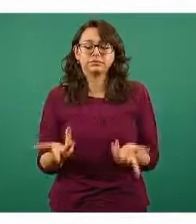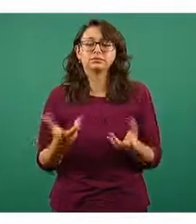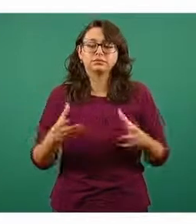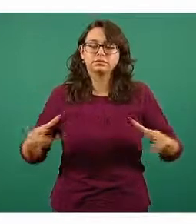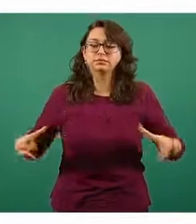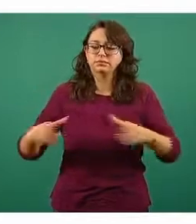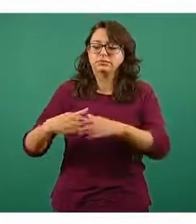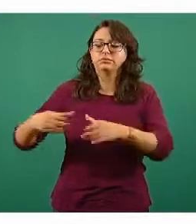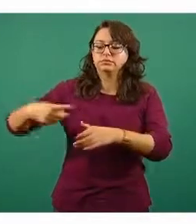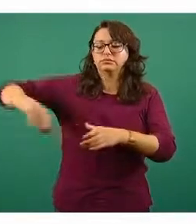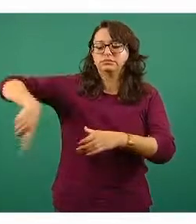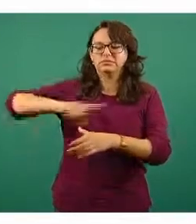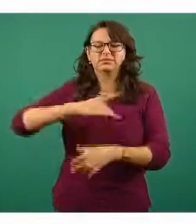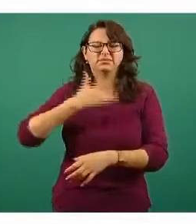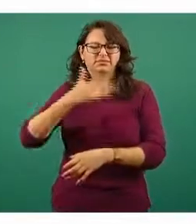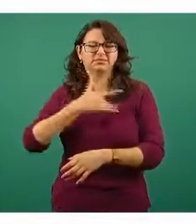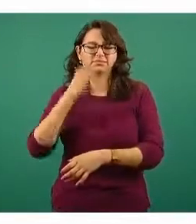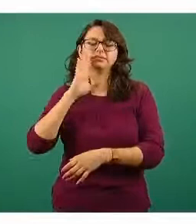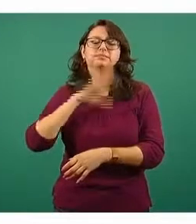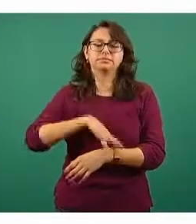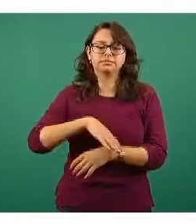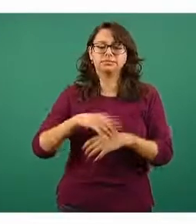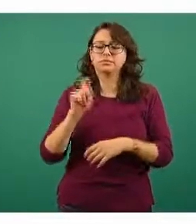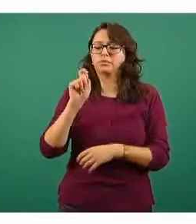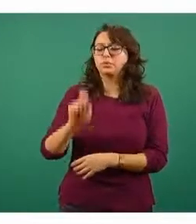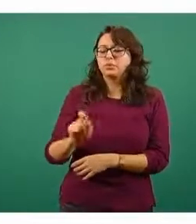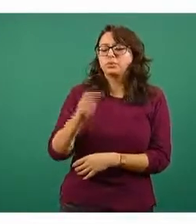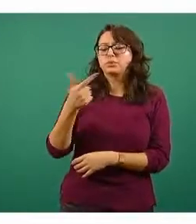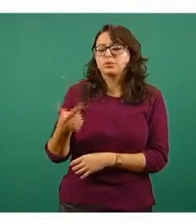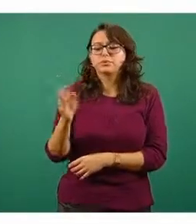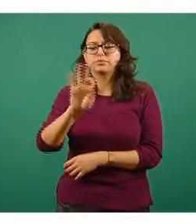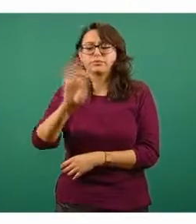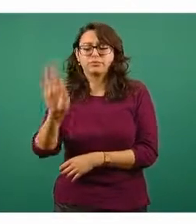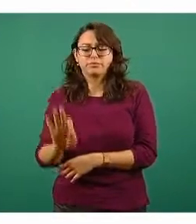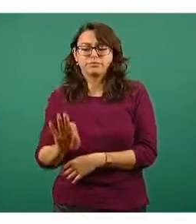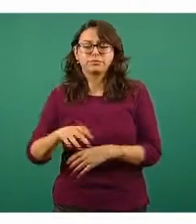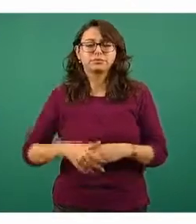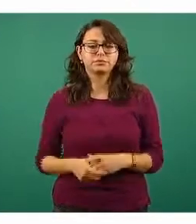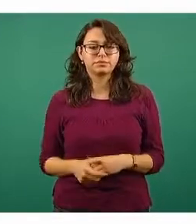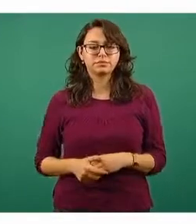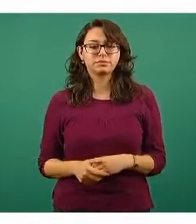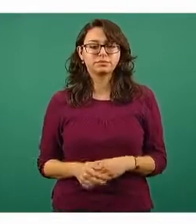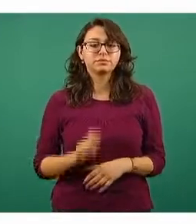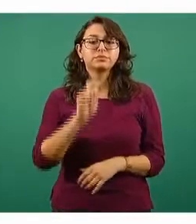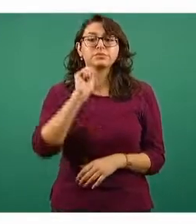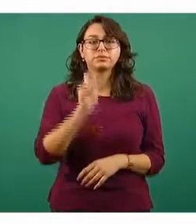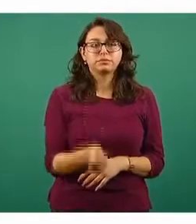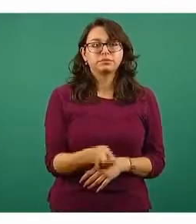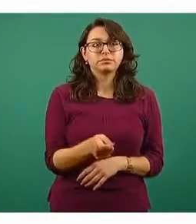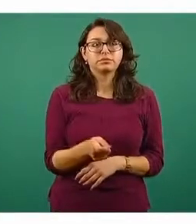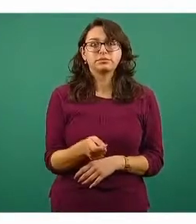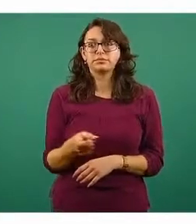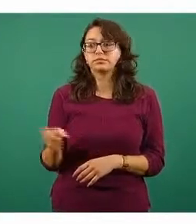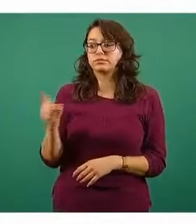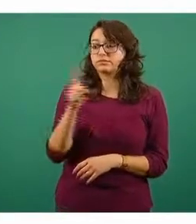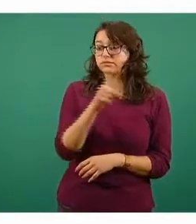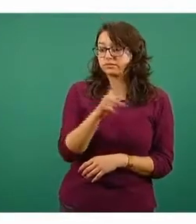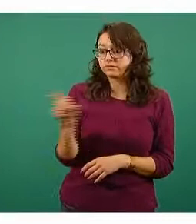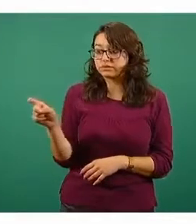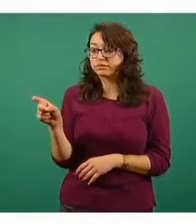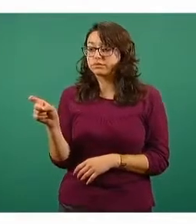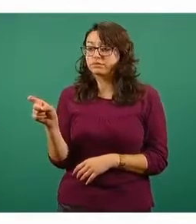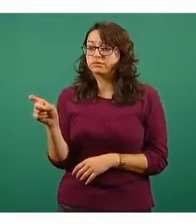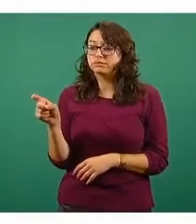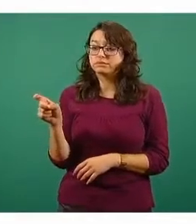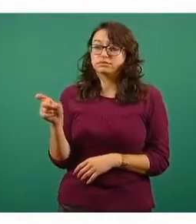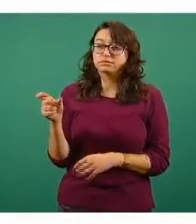punto de las dosis que han sido aplicadas. 0.7%, es decir, 0.7 por cada 100 o 7 por